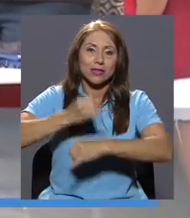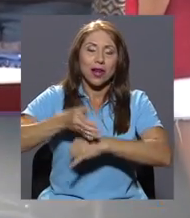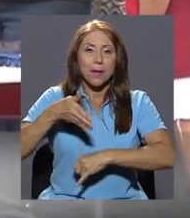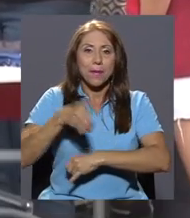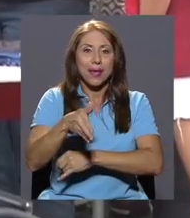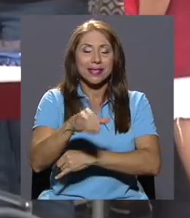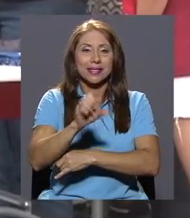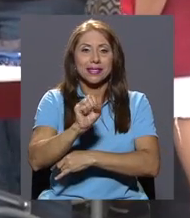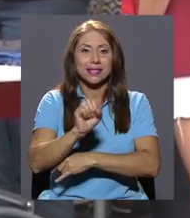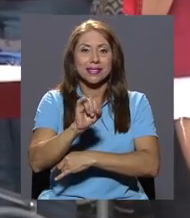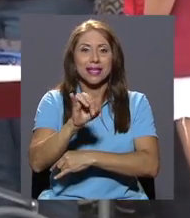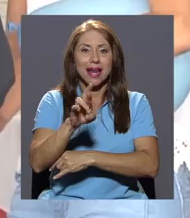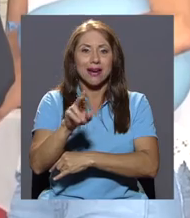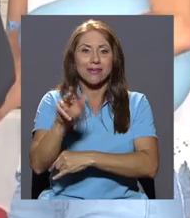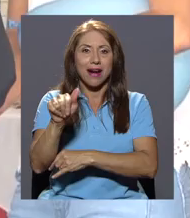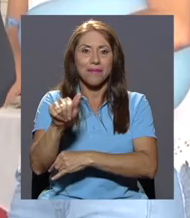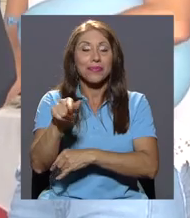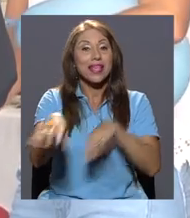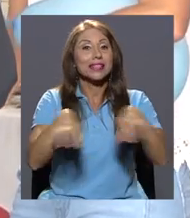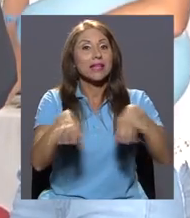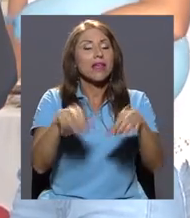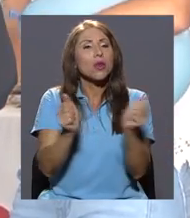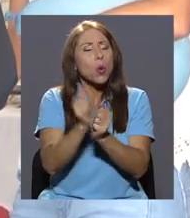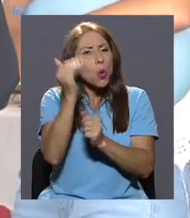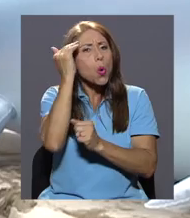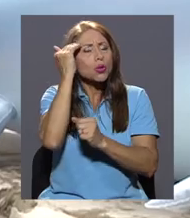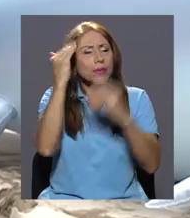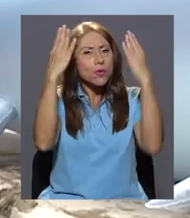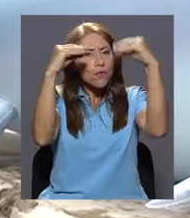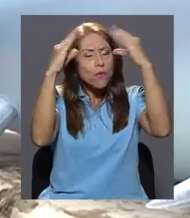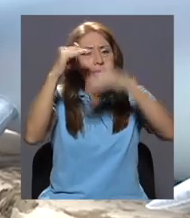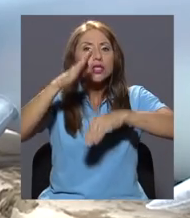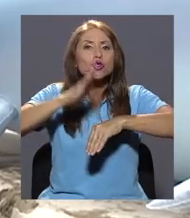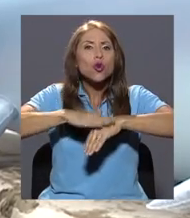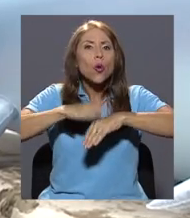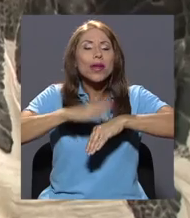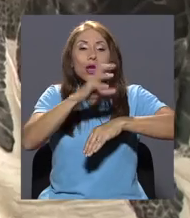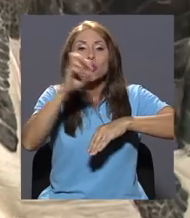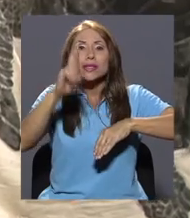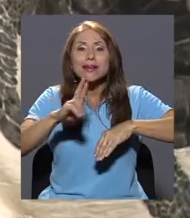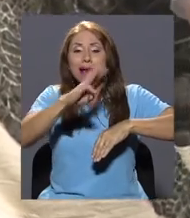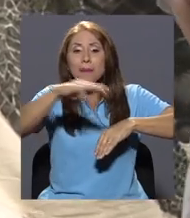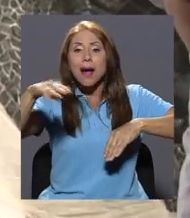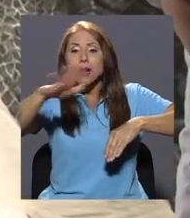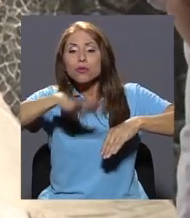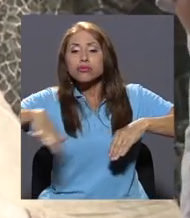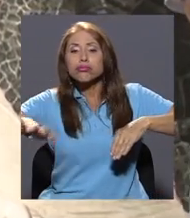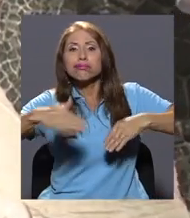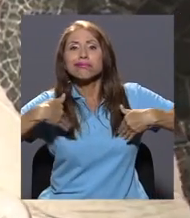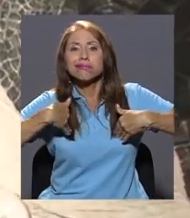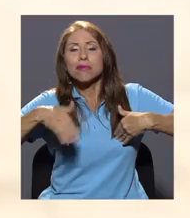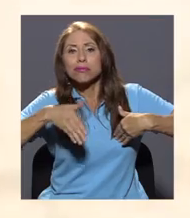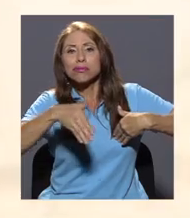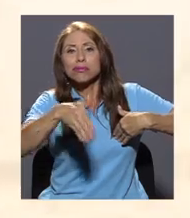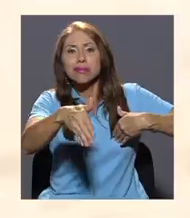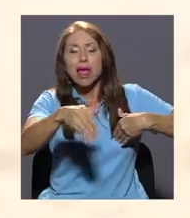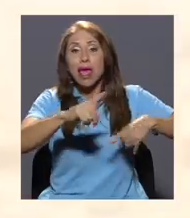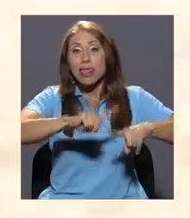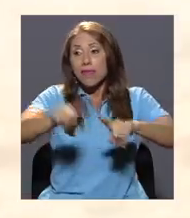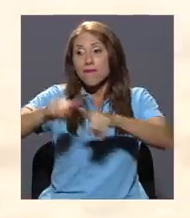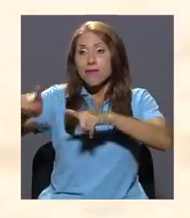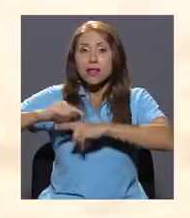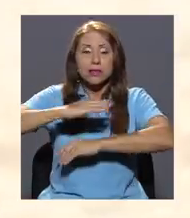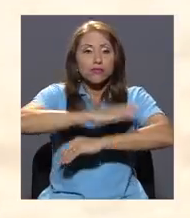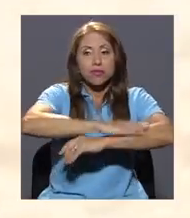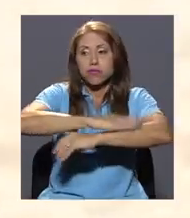Sierra, en una actividad llena de conocimiento acerca de la vida de la fauna costarricense. Diferentes puestos expositivos